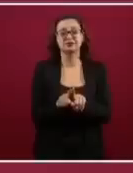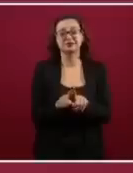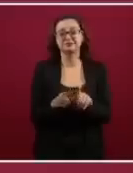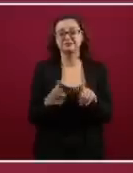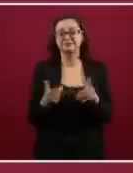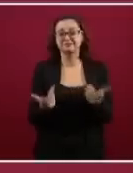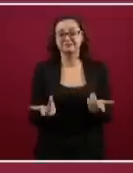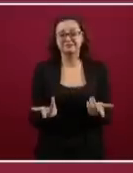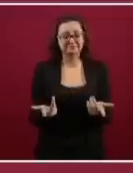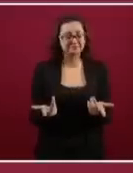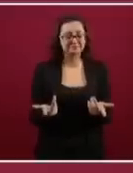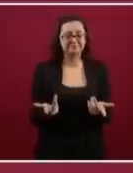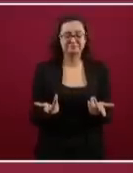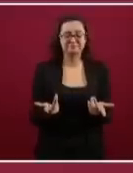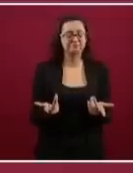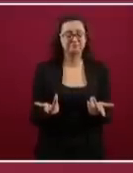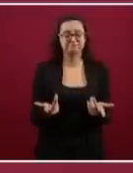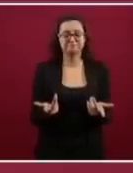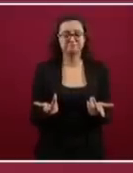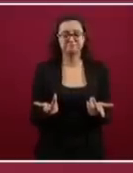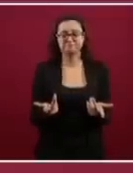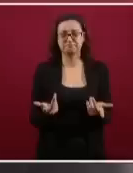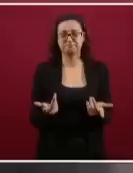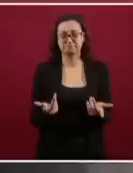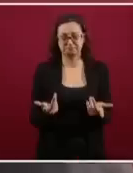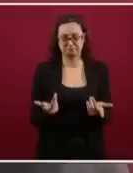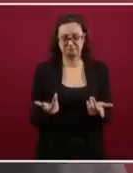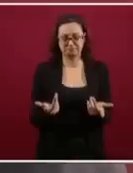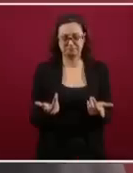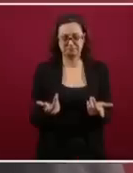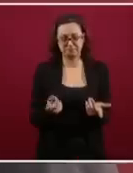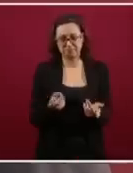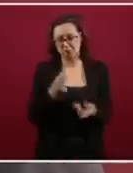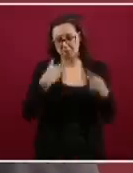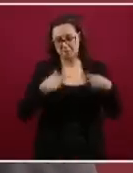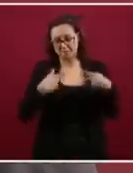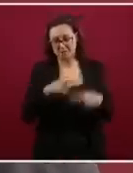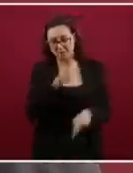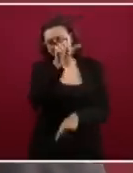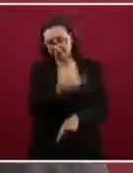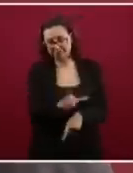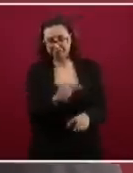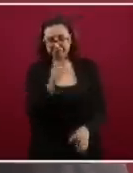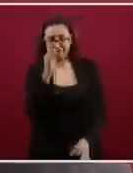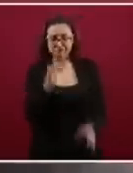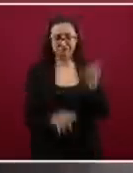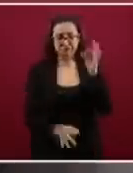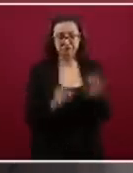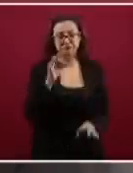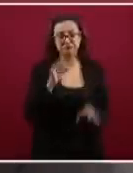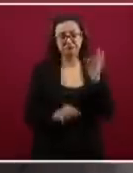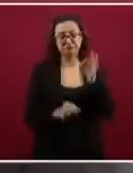nadie puede ser juzgado a priori.